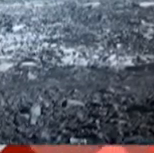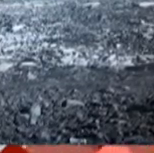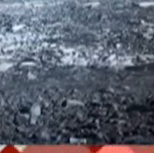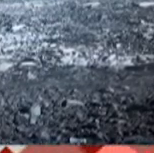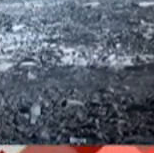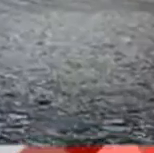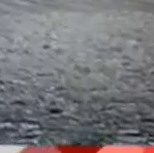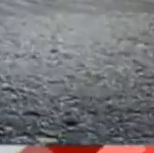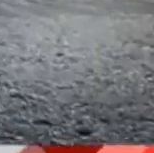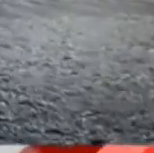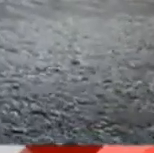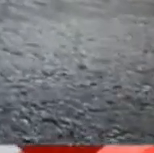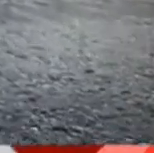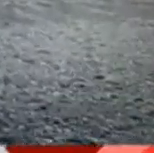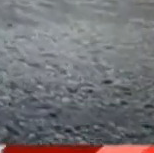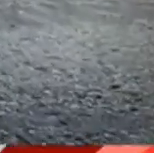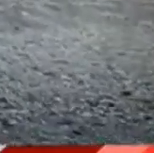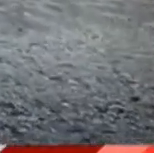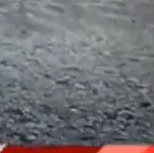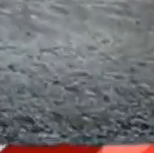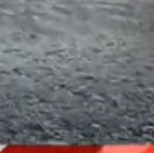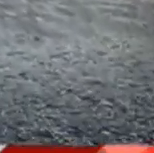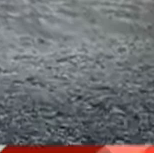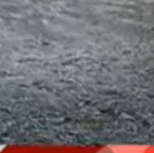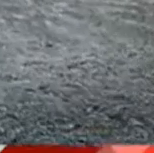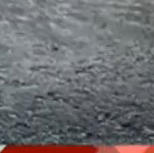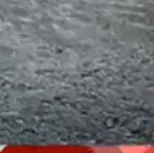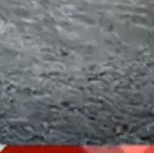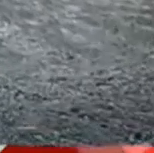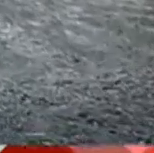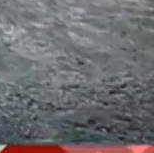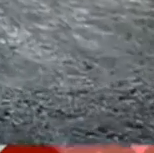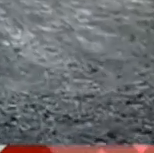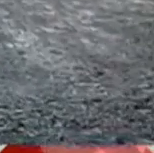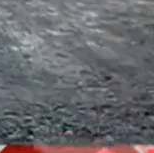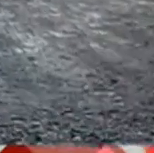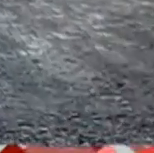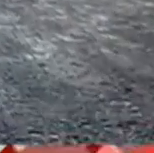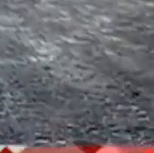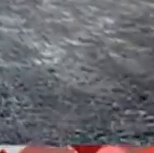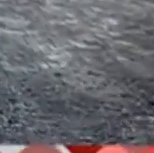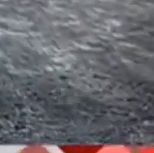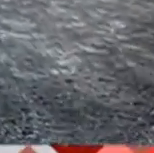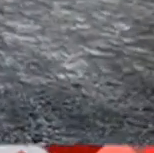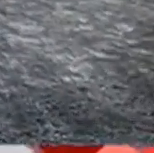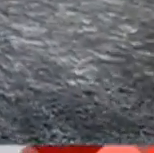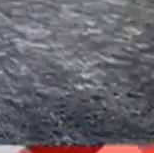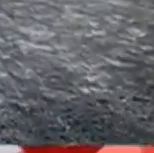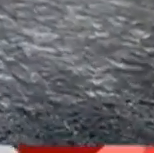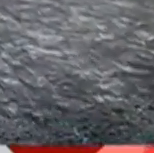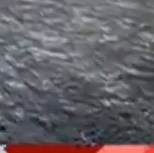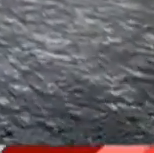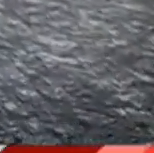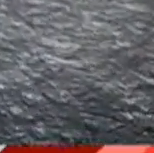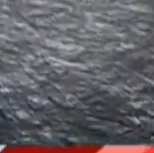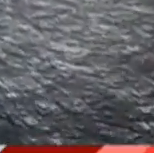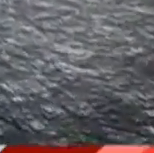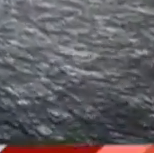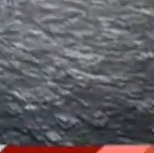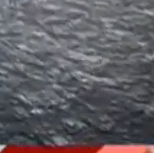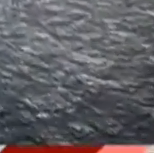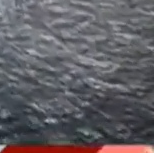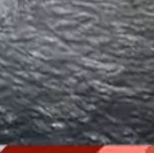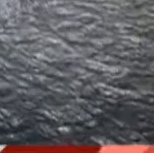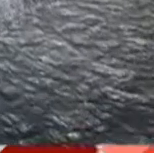formada por varios módulos. La primera etapa del proyecto implicará la construcción de la parte orbital de la estación y Rusia se encargará